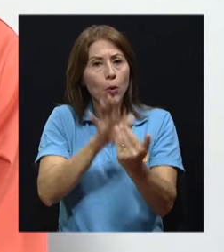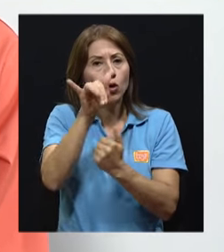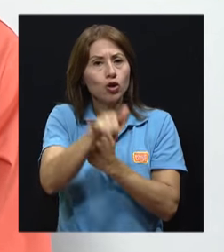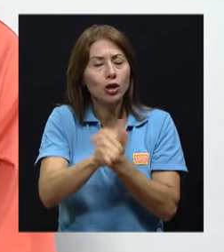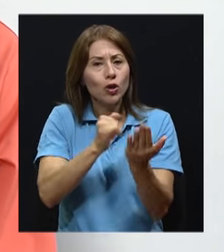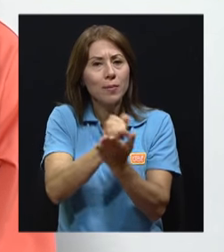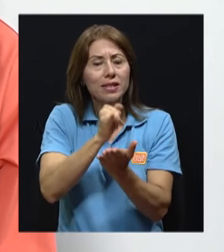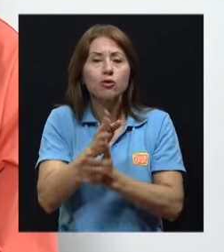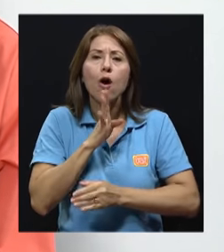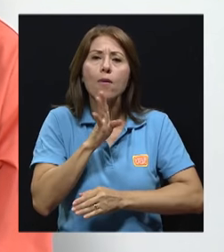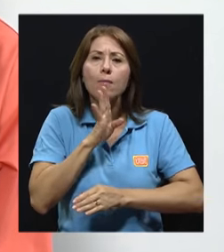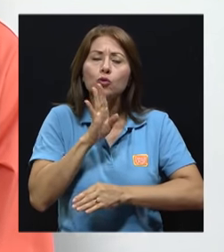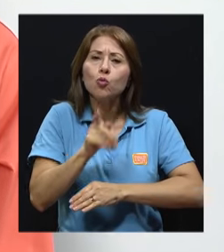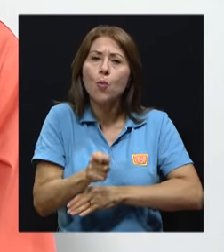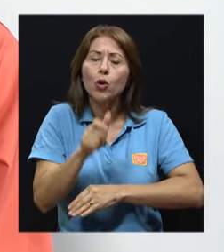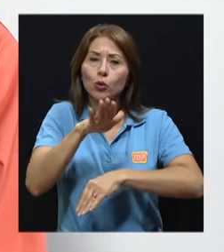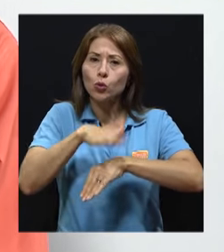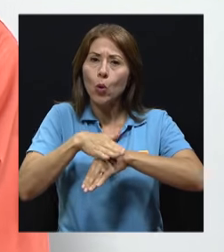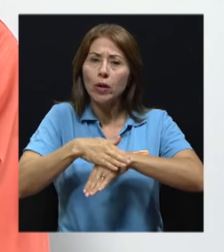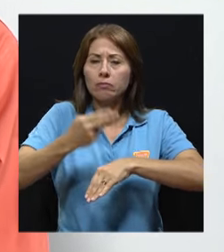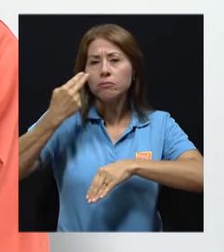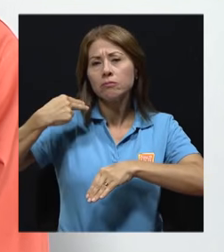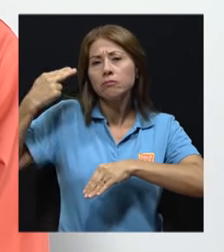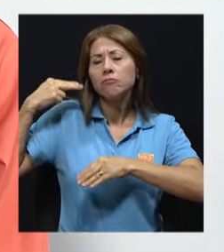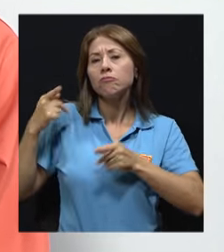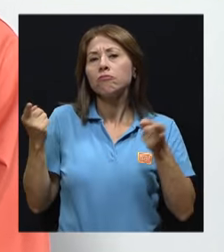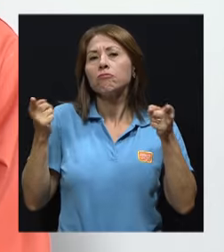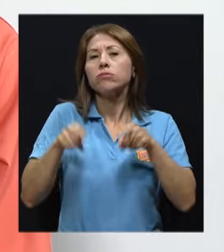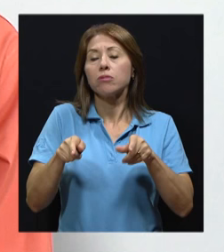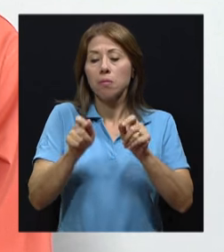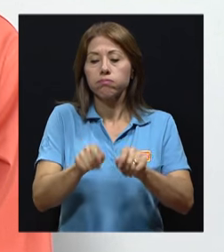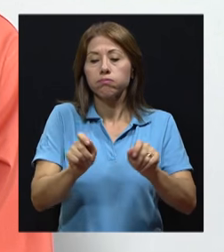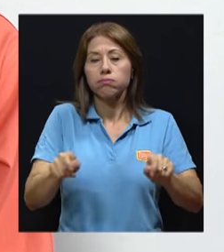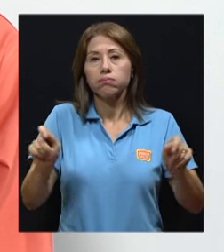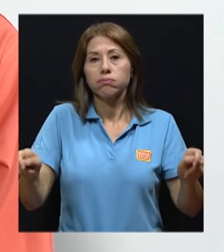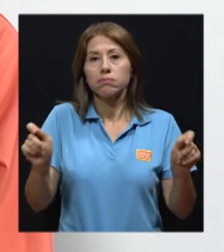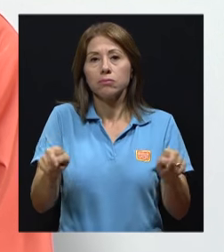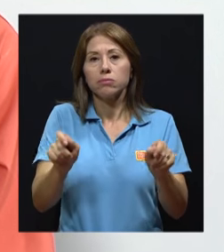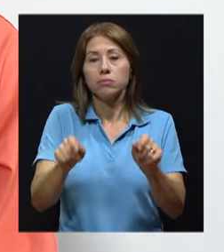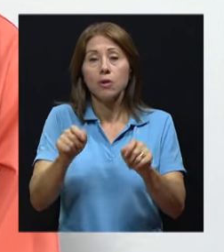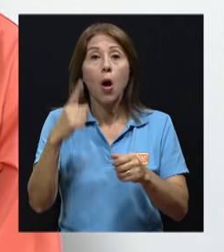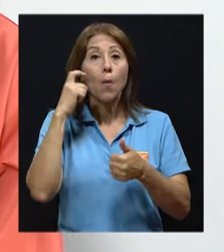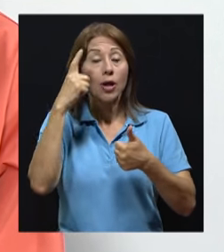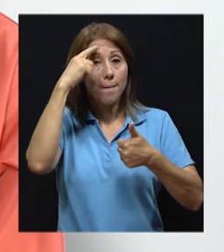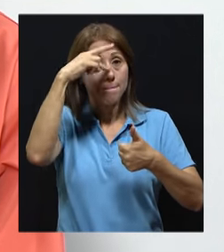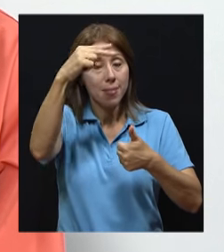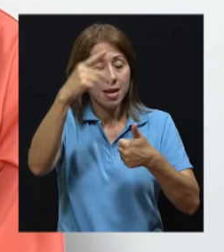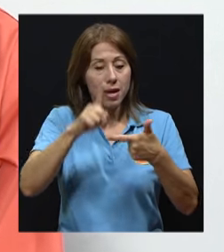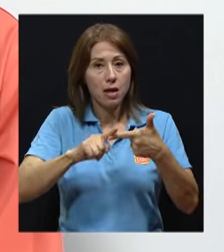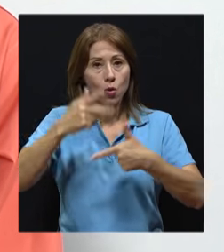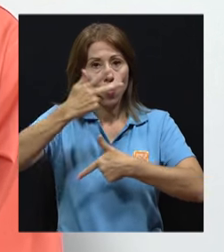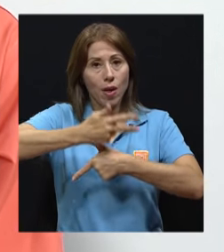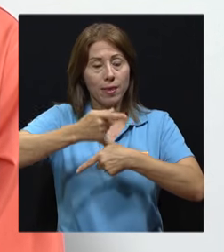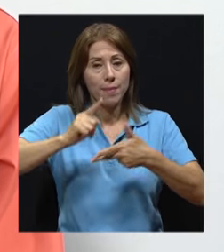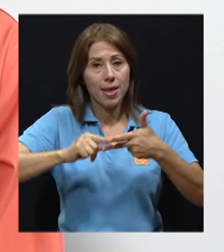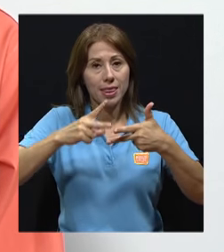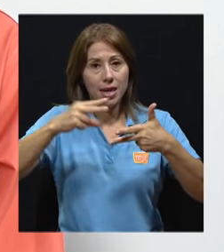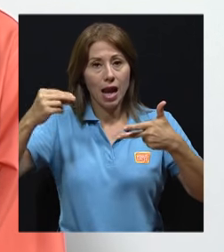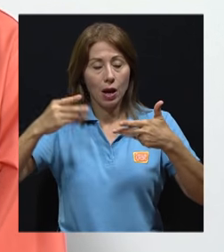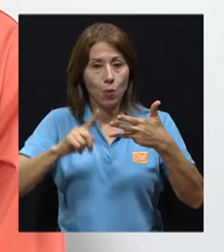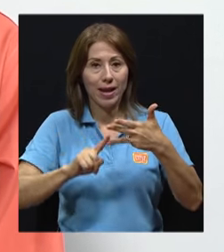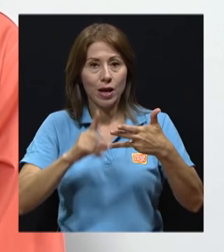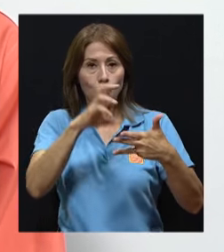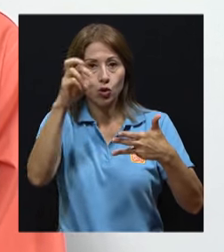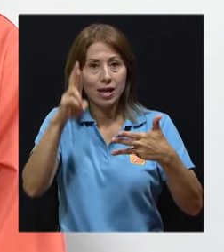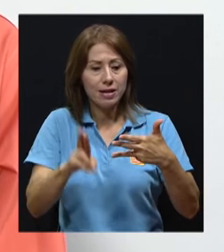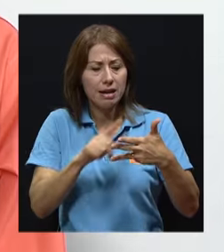de de de entrar en el detalle del del proyecto de investigación un poquito de la historia de de la Marimba porque hay mucha